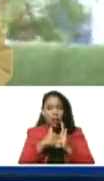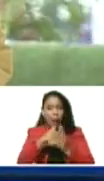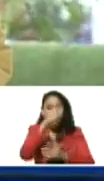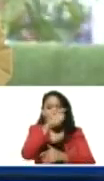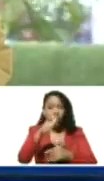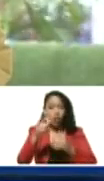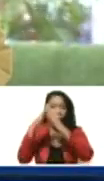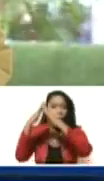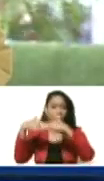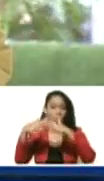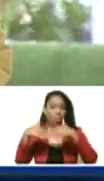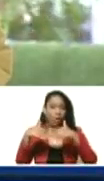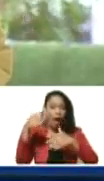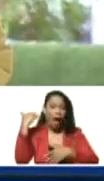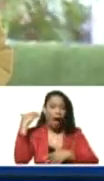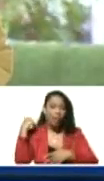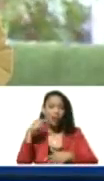damnificados, como se llamaban antes,